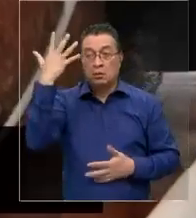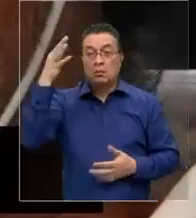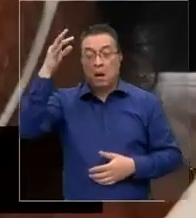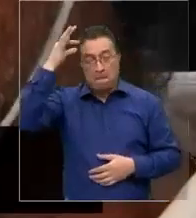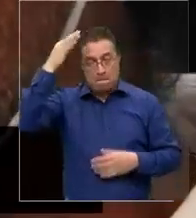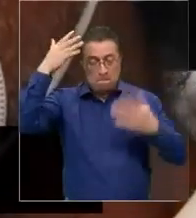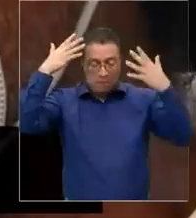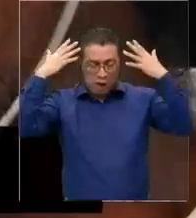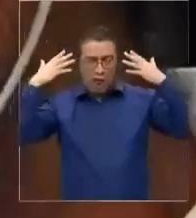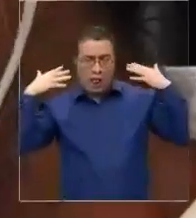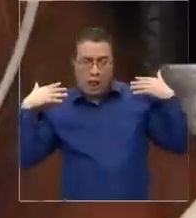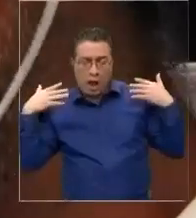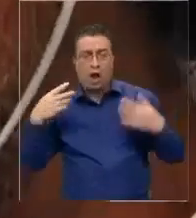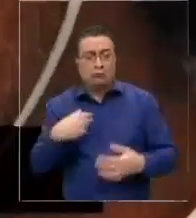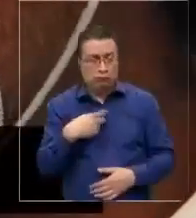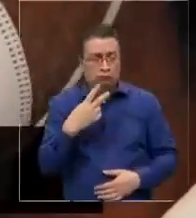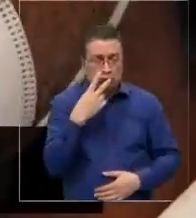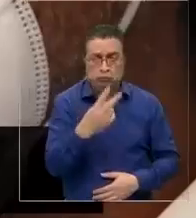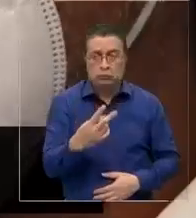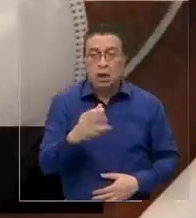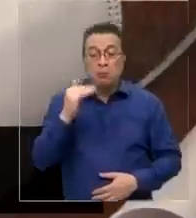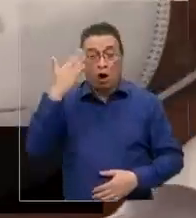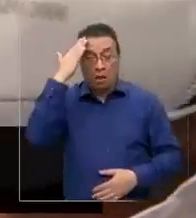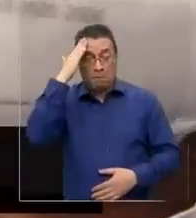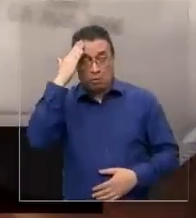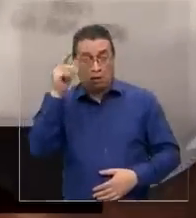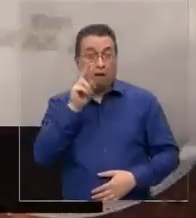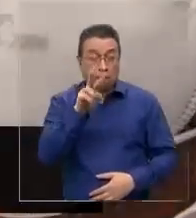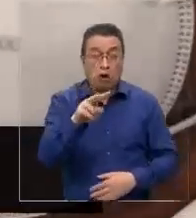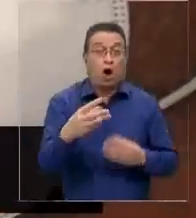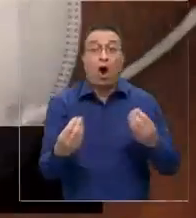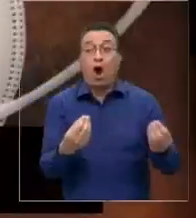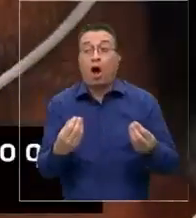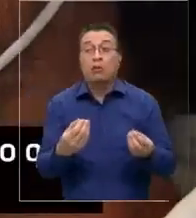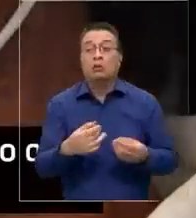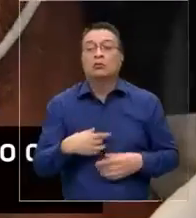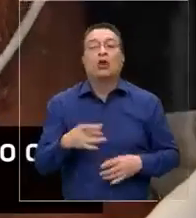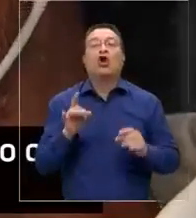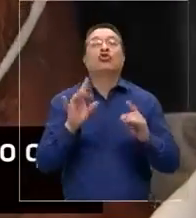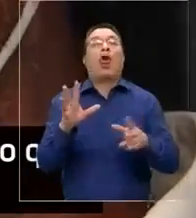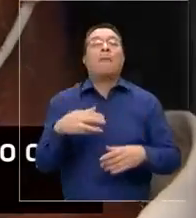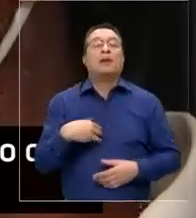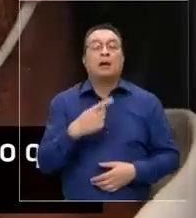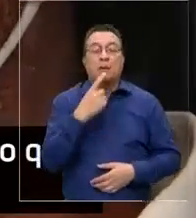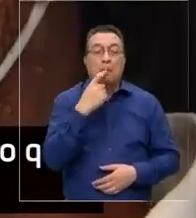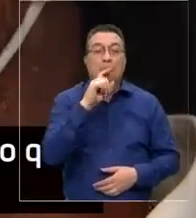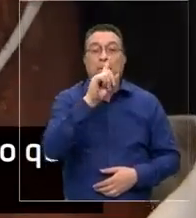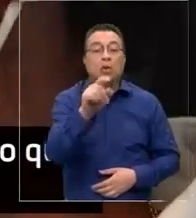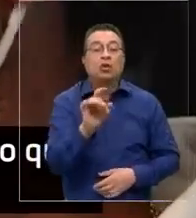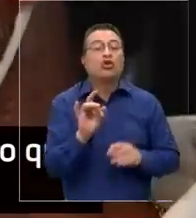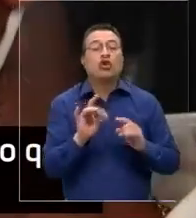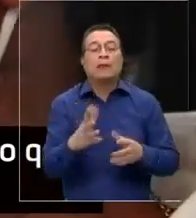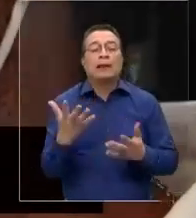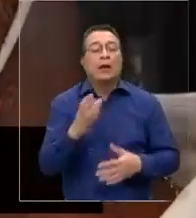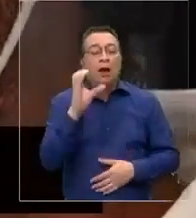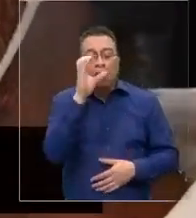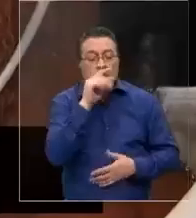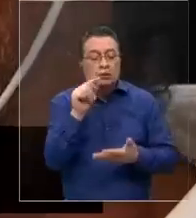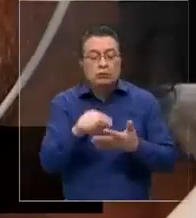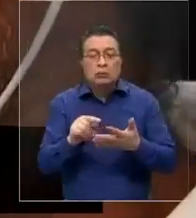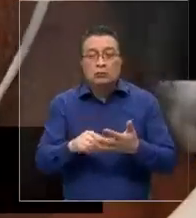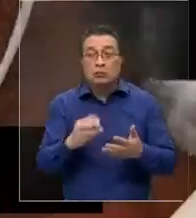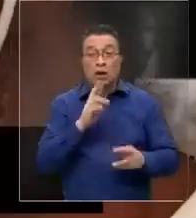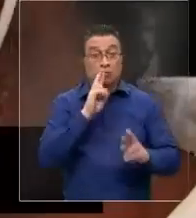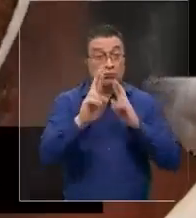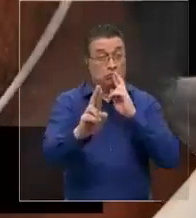pelos largos. ¿Pero mentalmente cómo lo vio? No, solamente uno le pregunta a los que específicamente qué es lo que busca hacer. ¿Y respondía de